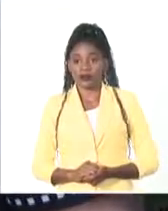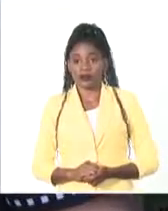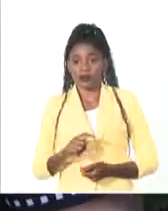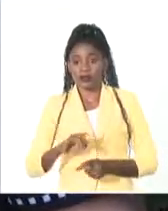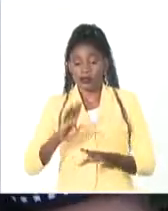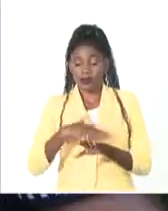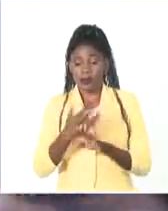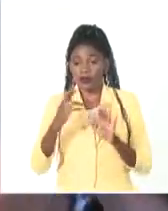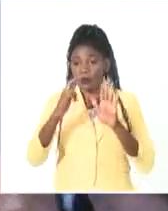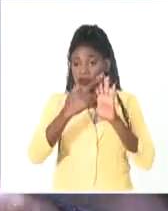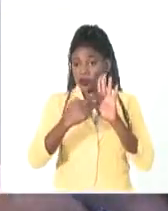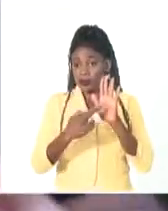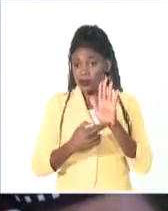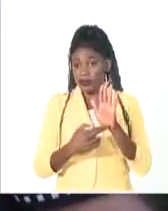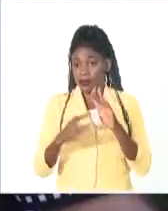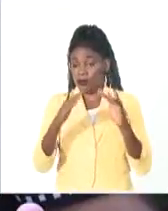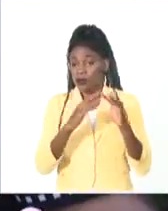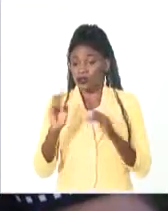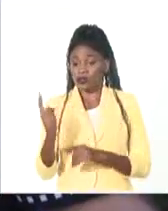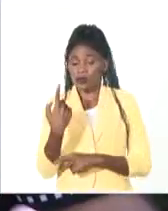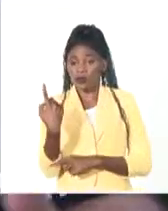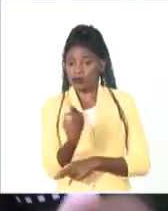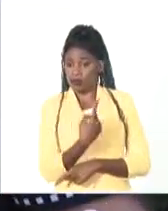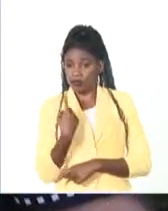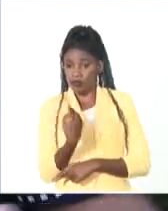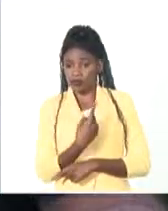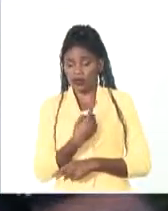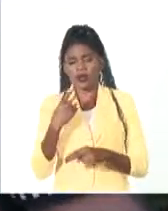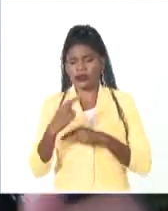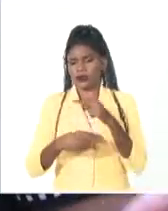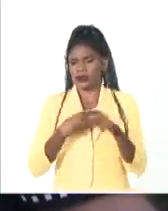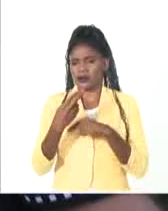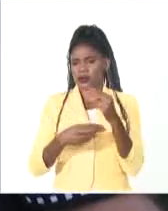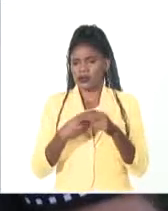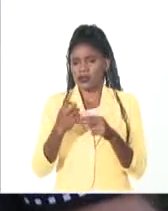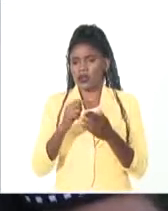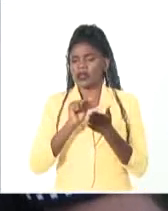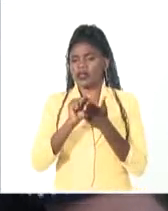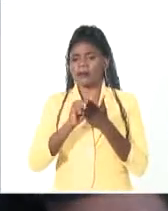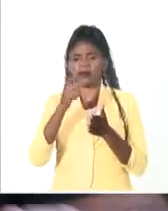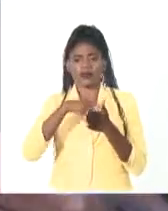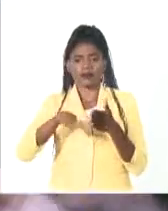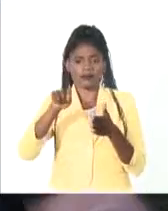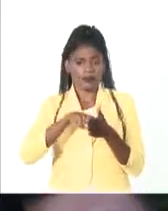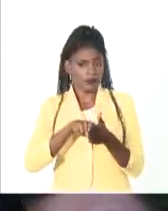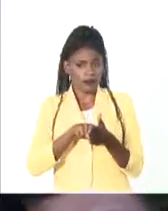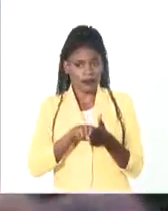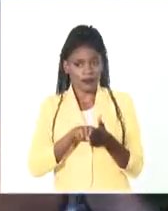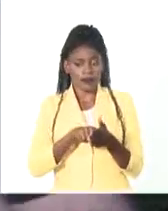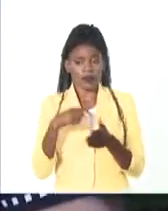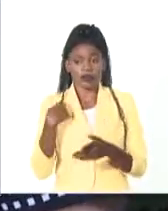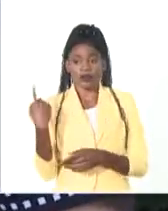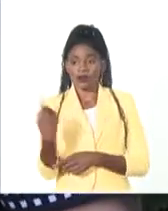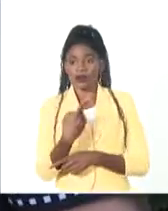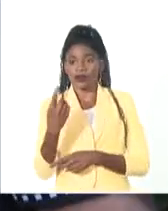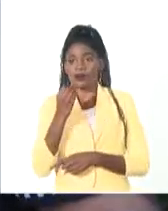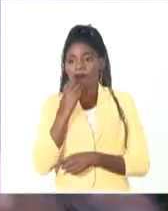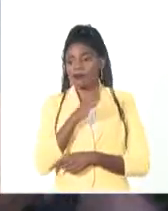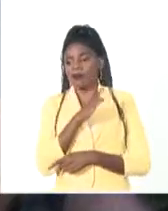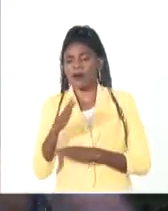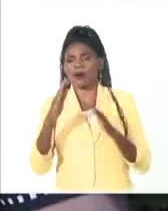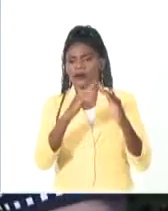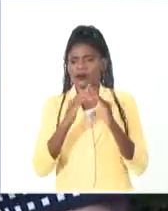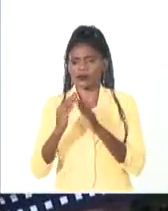que representamos, ninguno de nosotros ha hecho ni hará campaña electoral. Cuando nosotros vamos a las